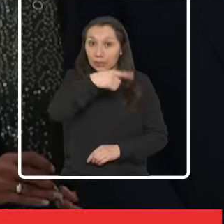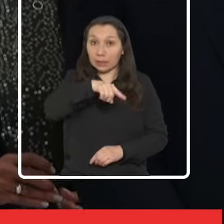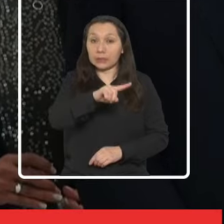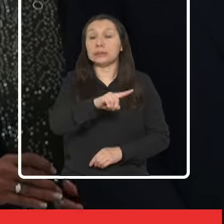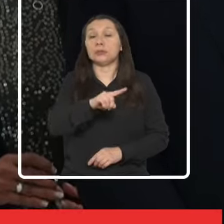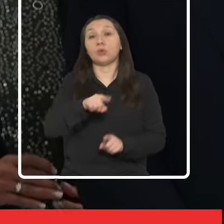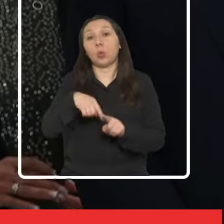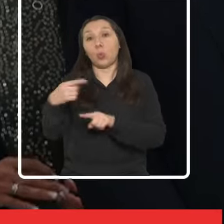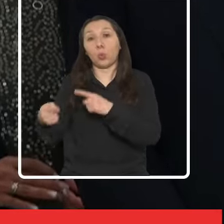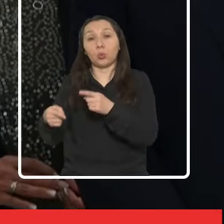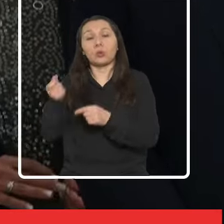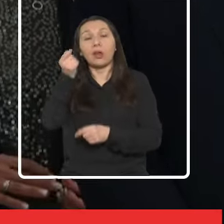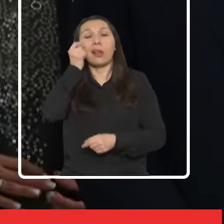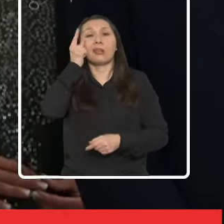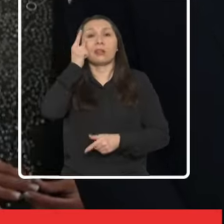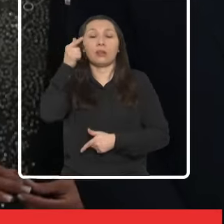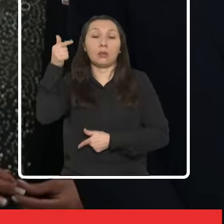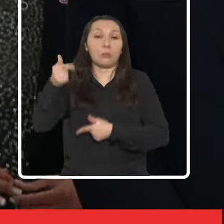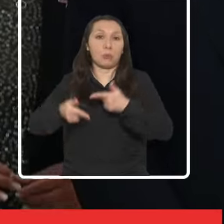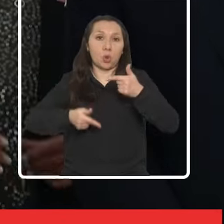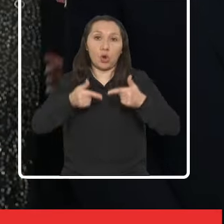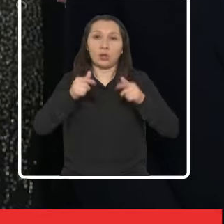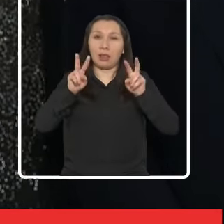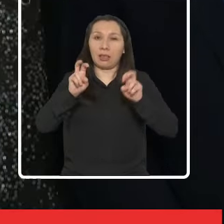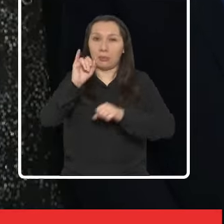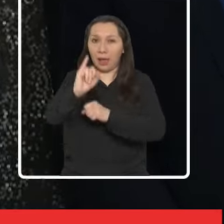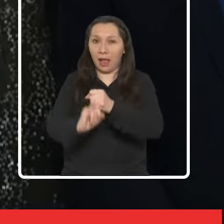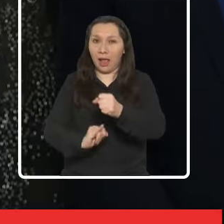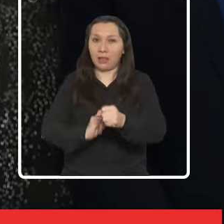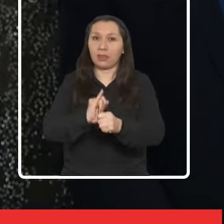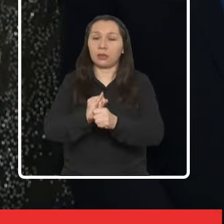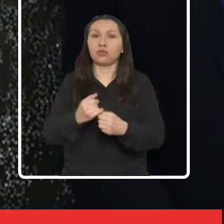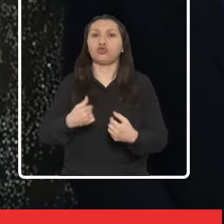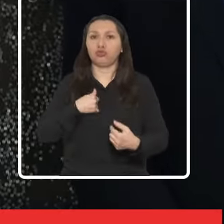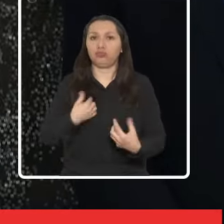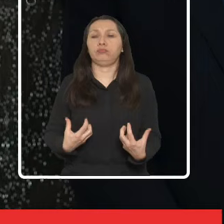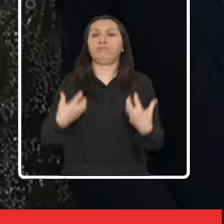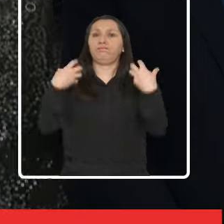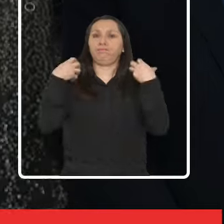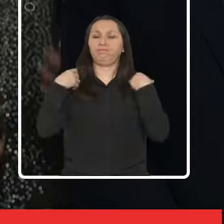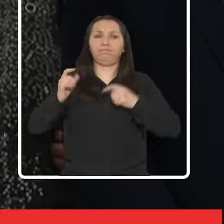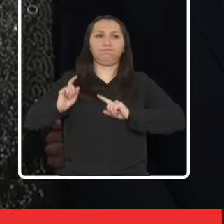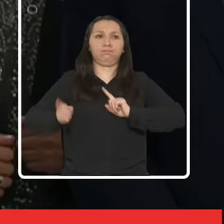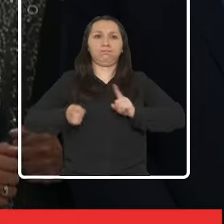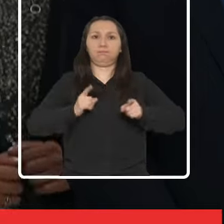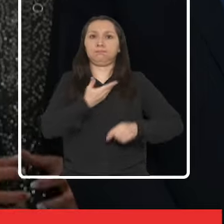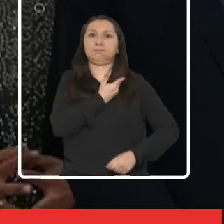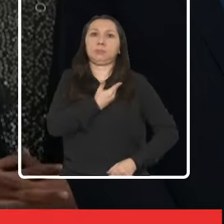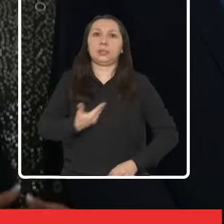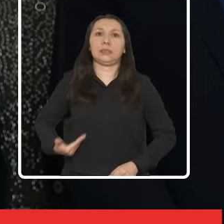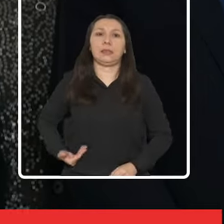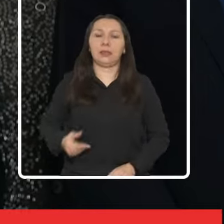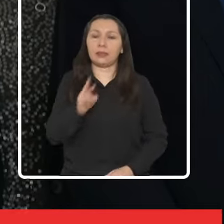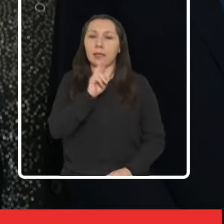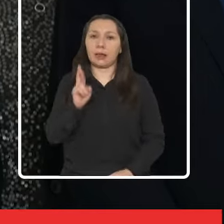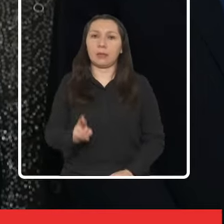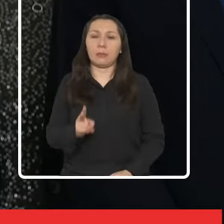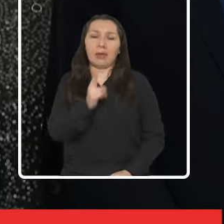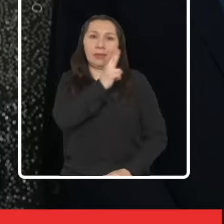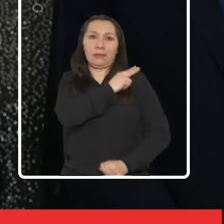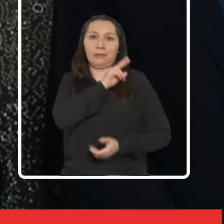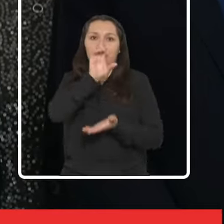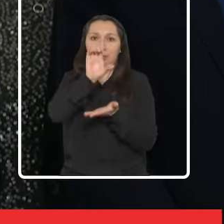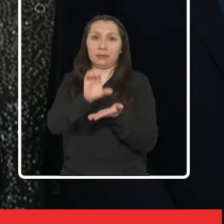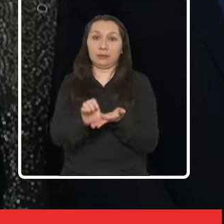como todos los demás entienden que la política en materia internacional la dirijo yo, como presidente de la República y como jefe de